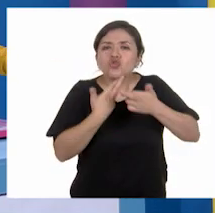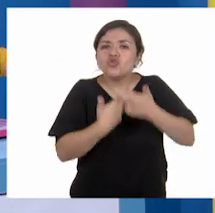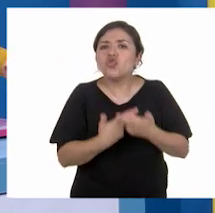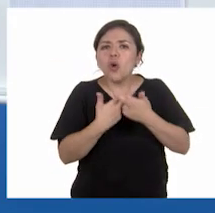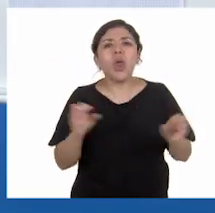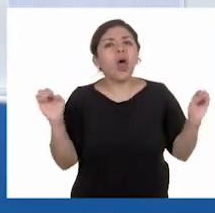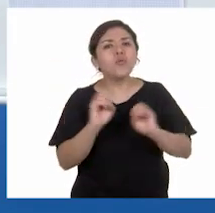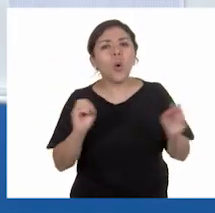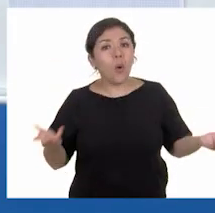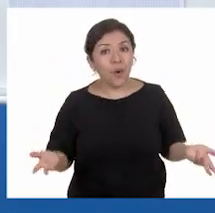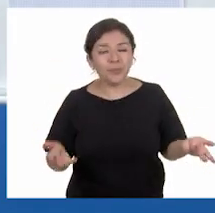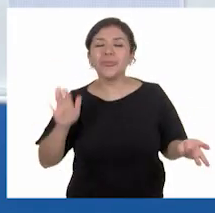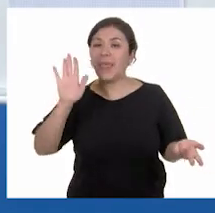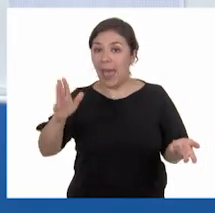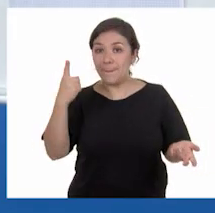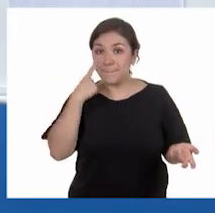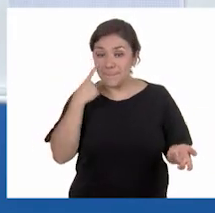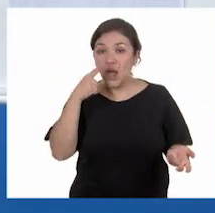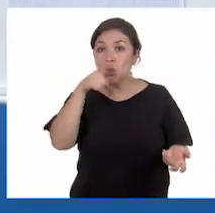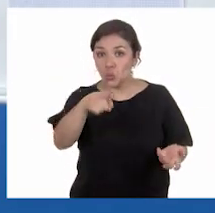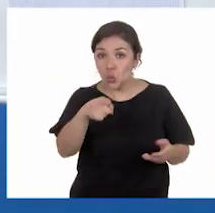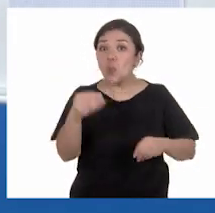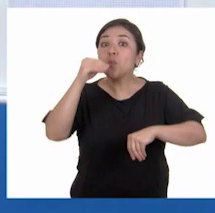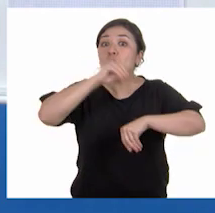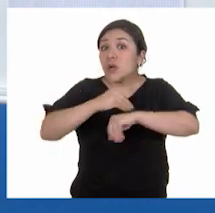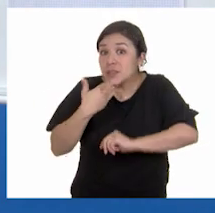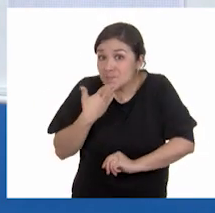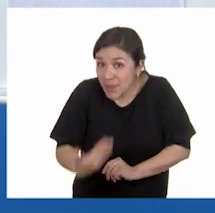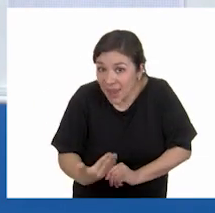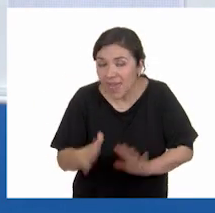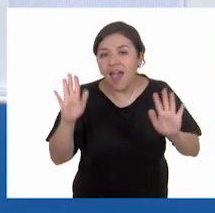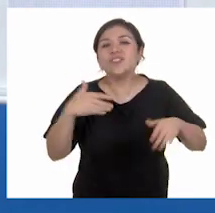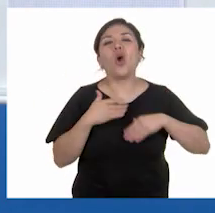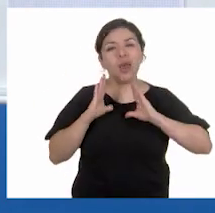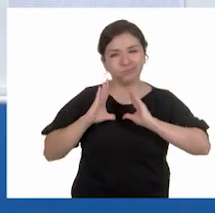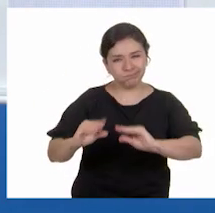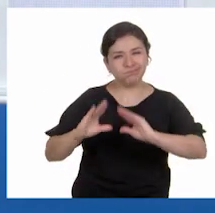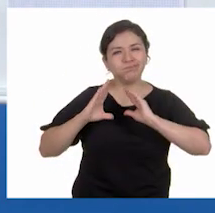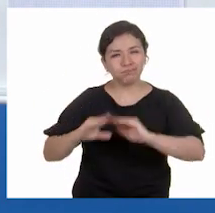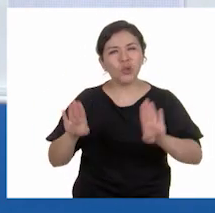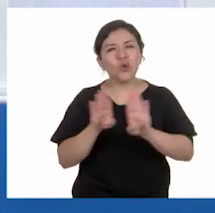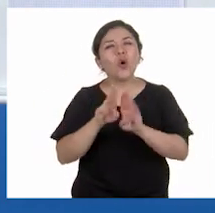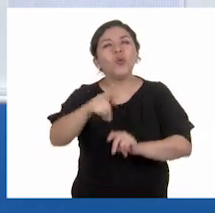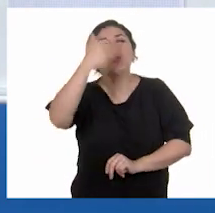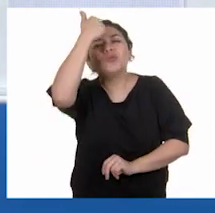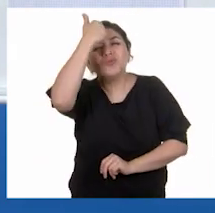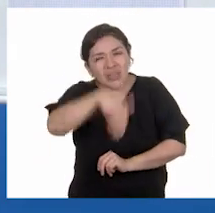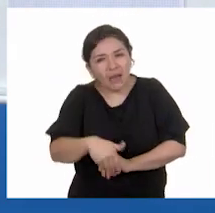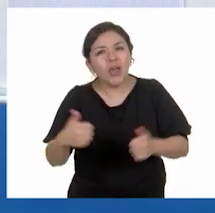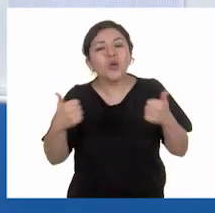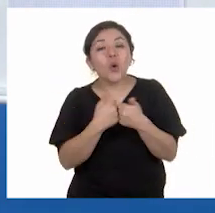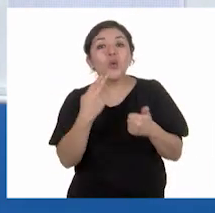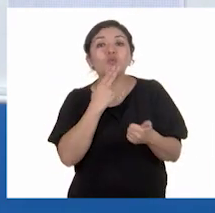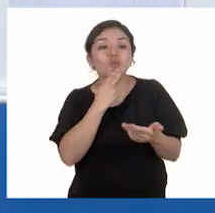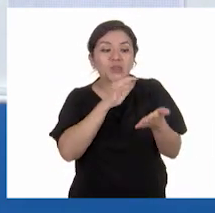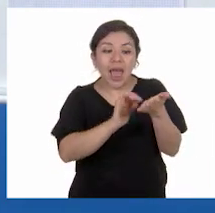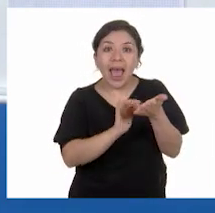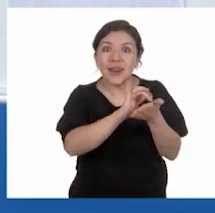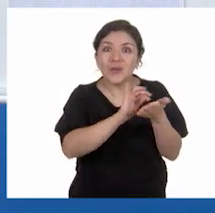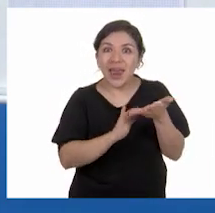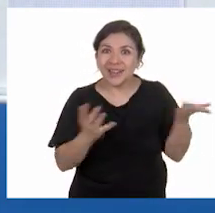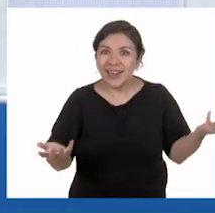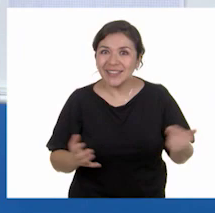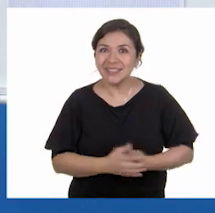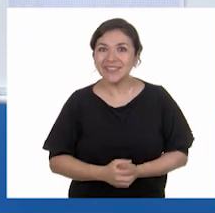decimales? Bueno, pues si se portan bien, les enseño una forma de saberlo usando la